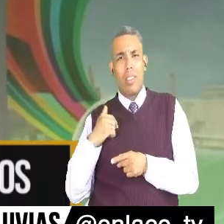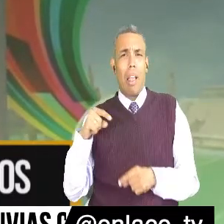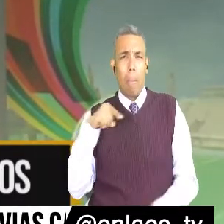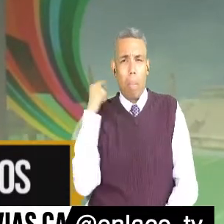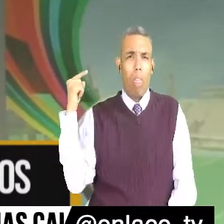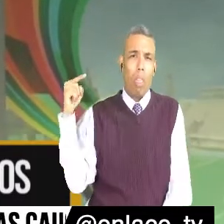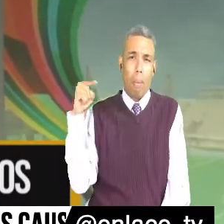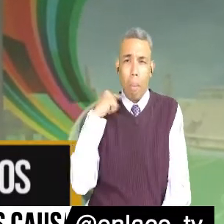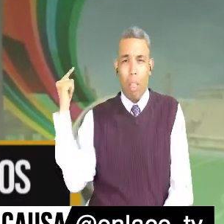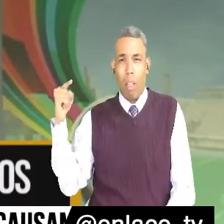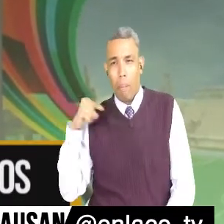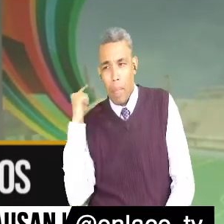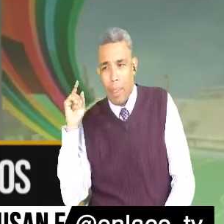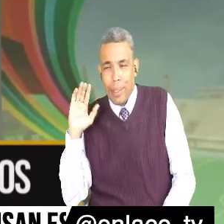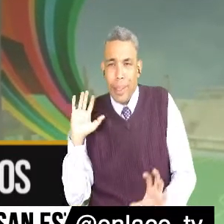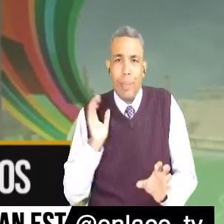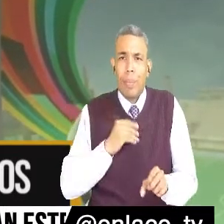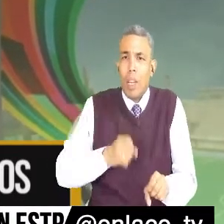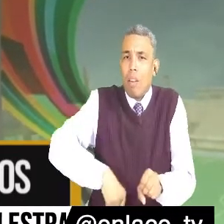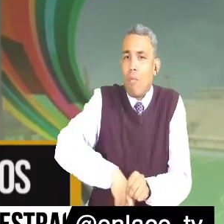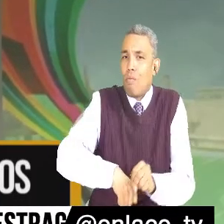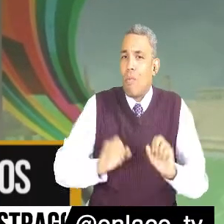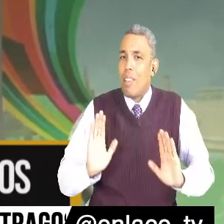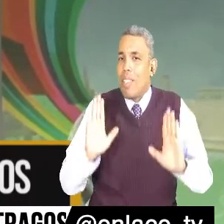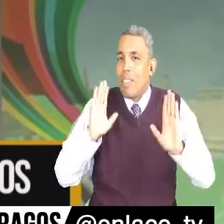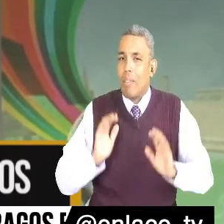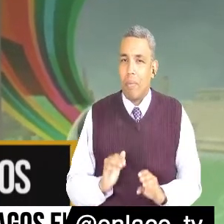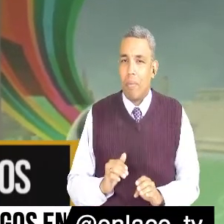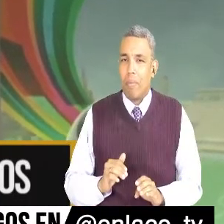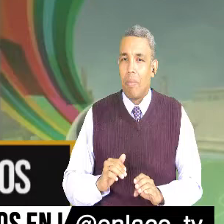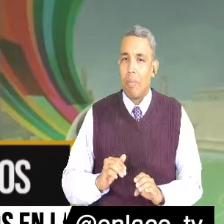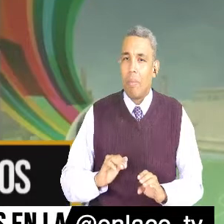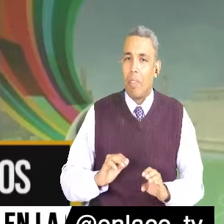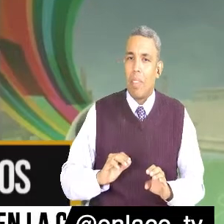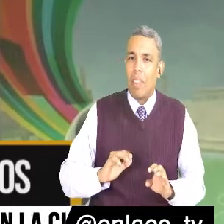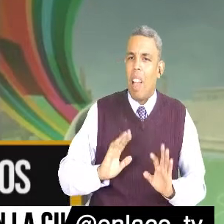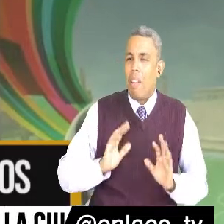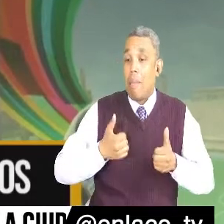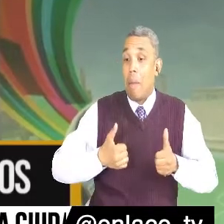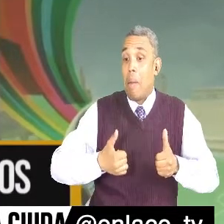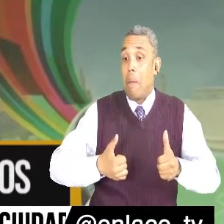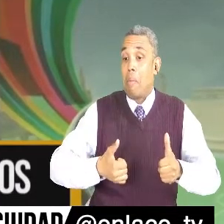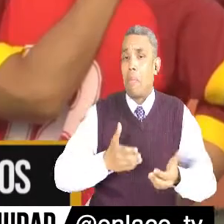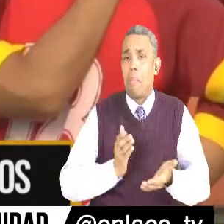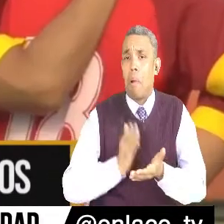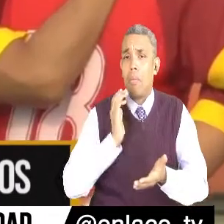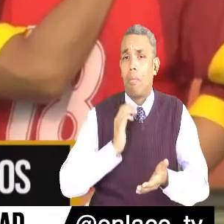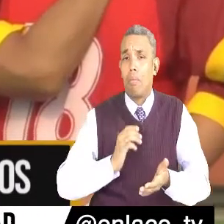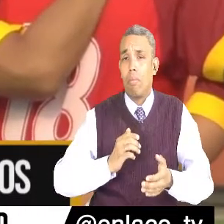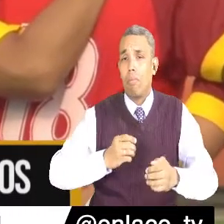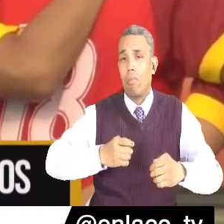Pero sabemos que así es el fútbol y que tenemos que sobreponernos a eso y empezar con un pie derecho